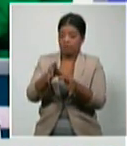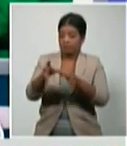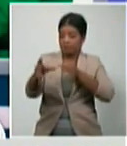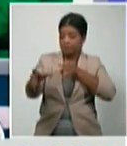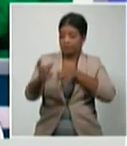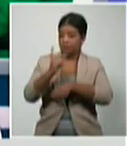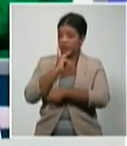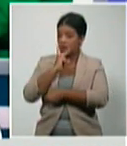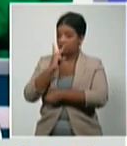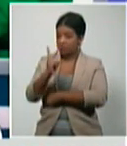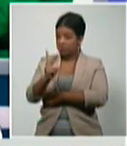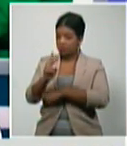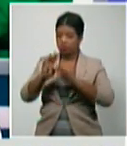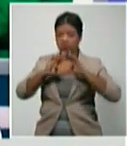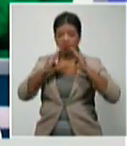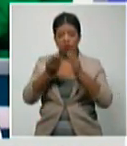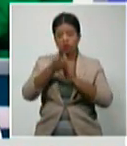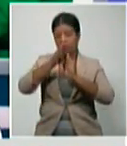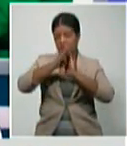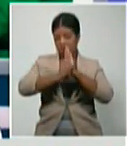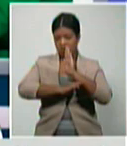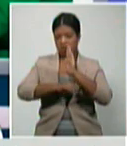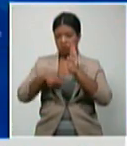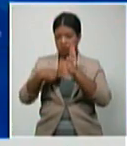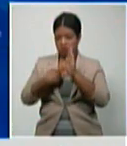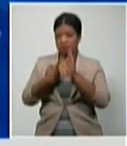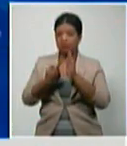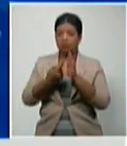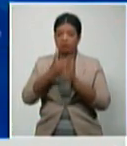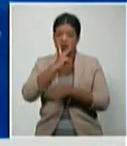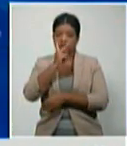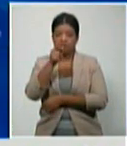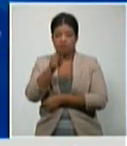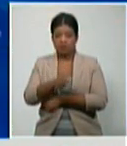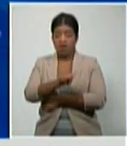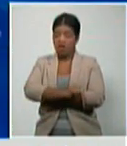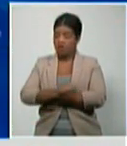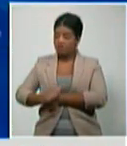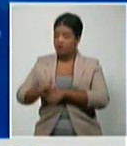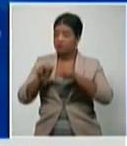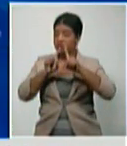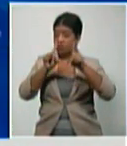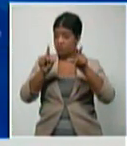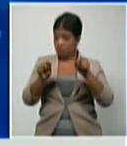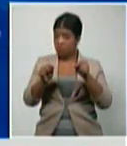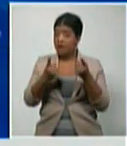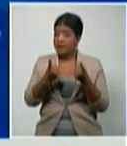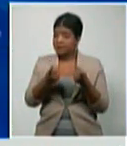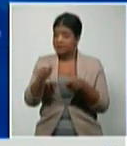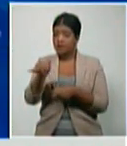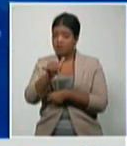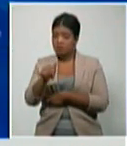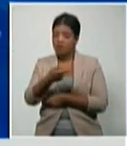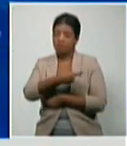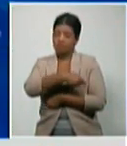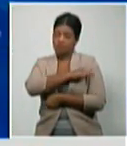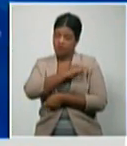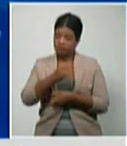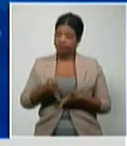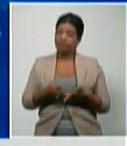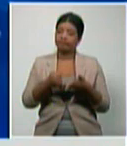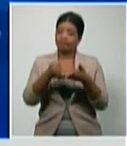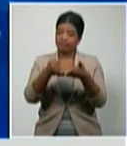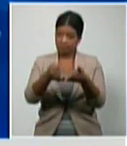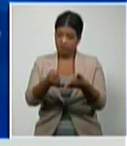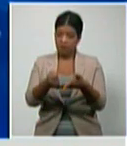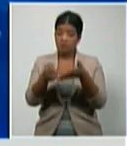de todos los protocolos que están establecidos. Un esfuerzo de país que requiere sin duda también la participación popular, como ha acontecido